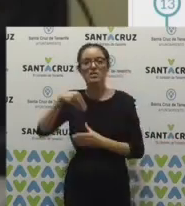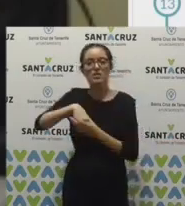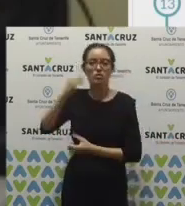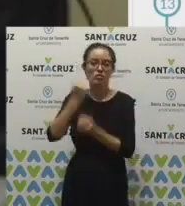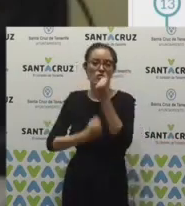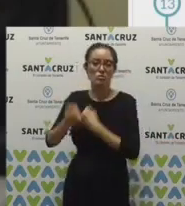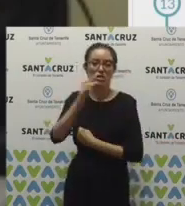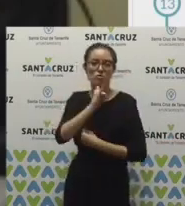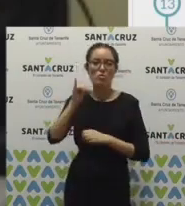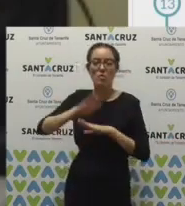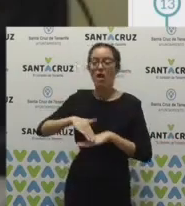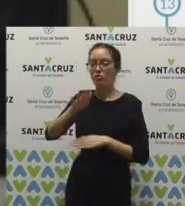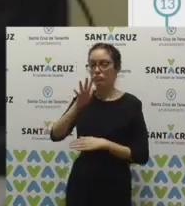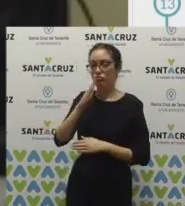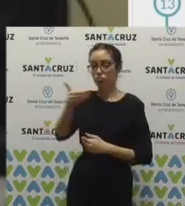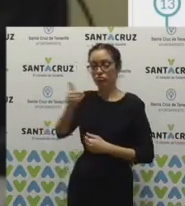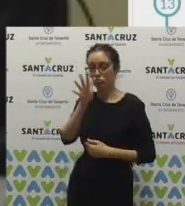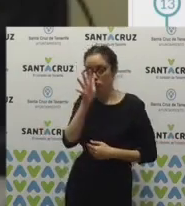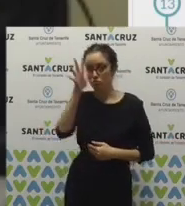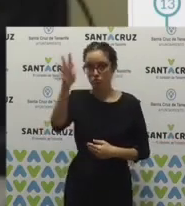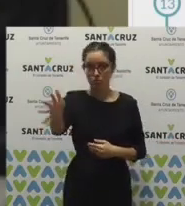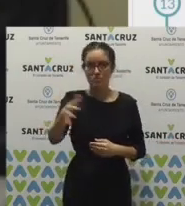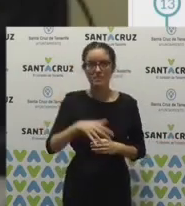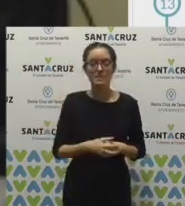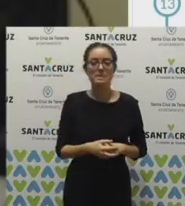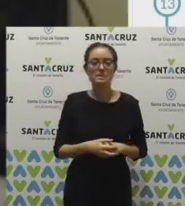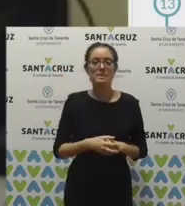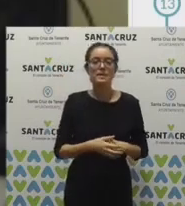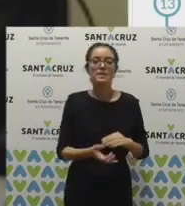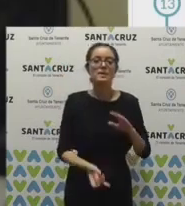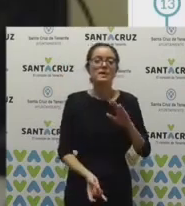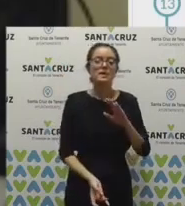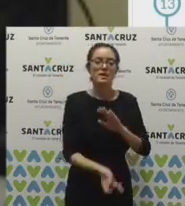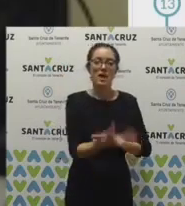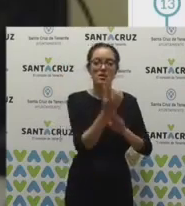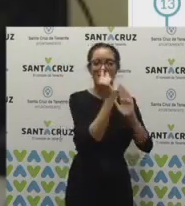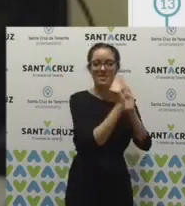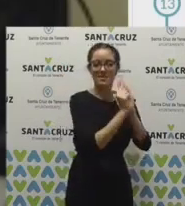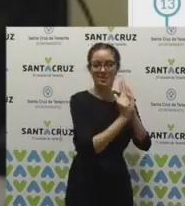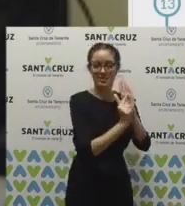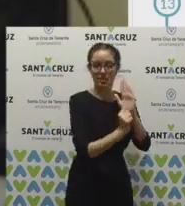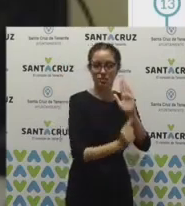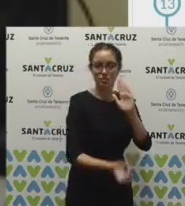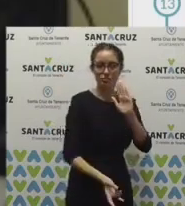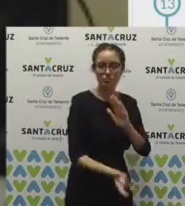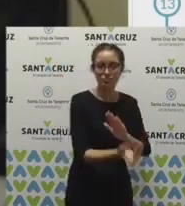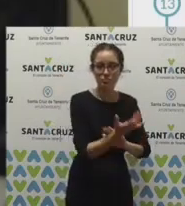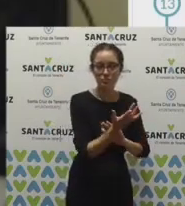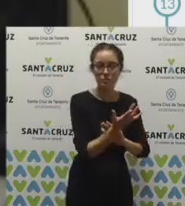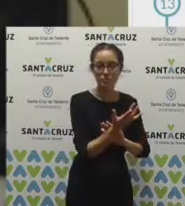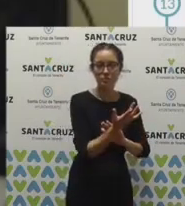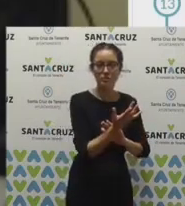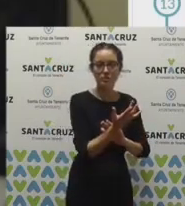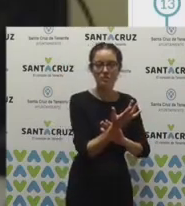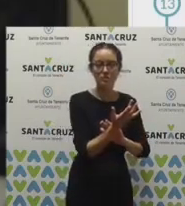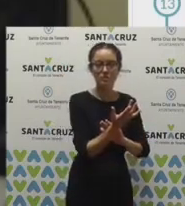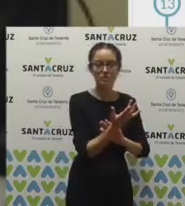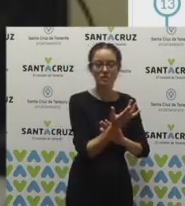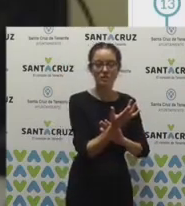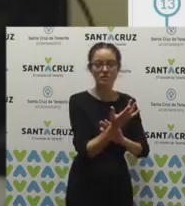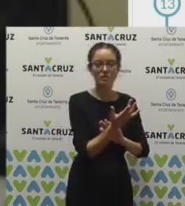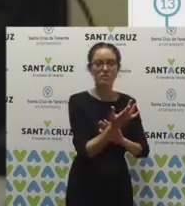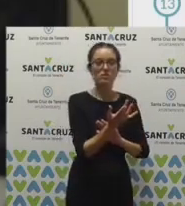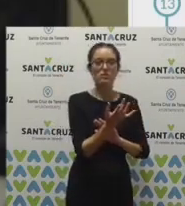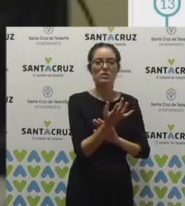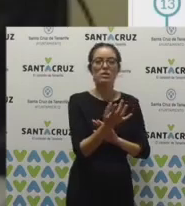en los próximos cinco años generar un cuadro de indicadores que permitan a los ponentes monitorizar